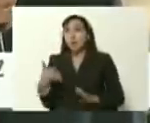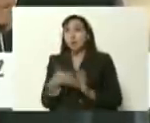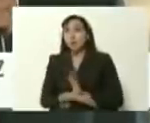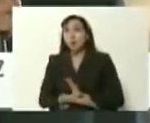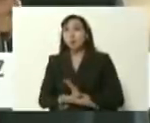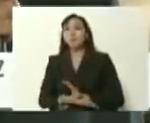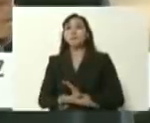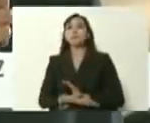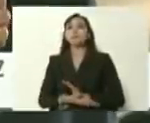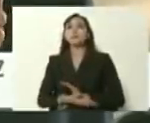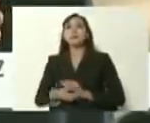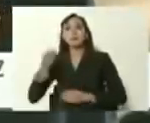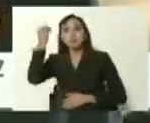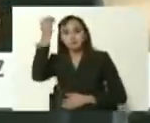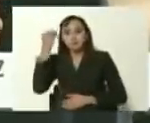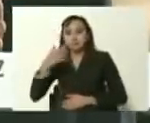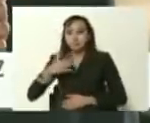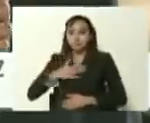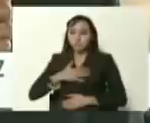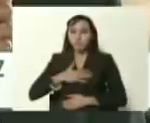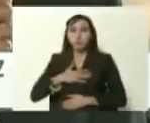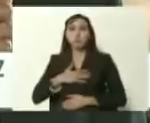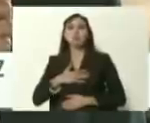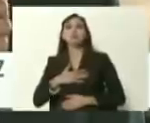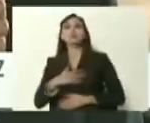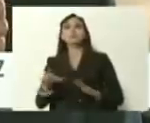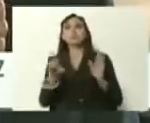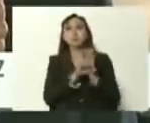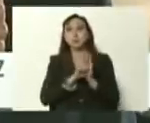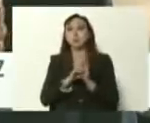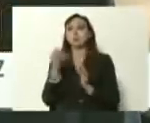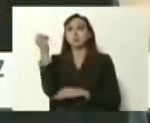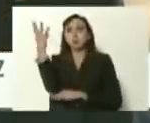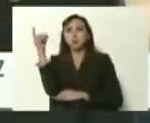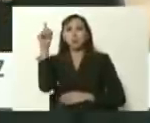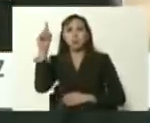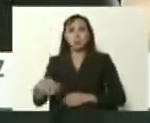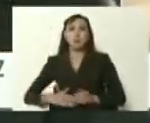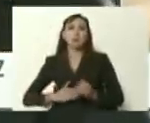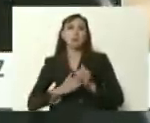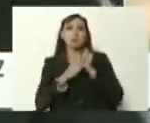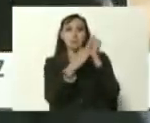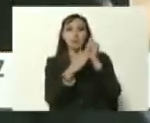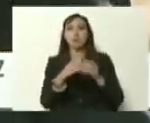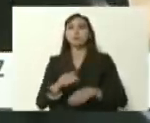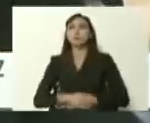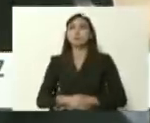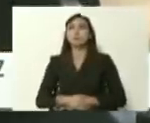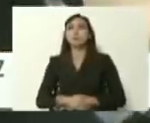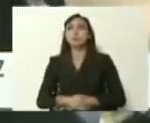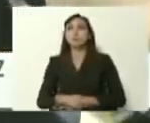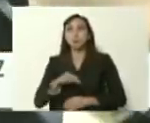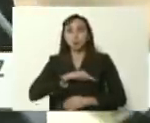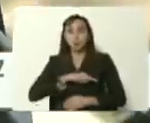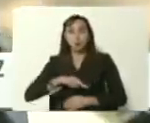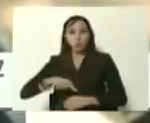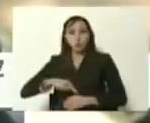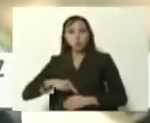pastores, de mi condición de legislador y de militancia política. Porque una de las cosas que nosotros